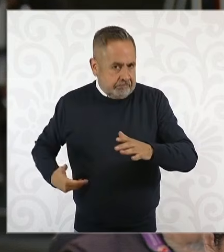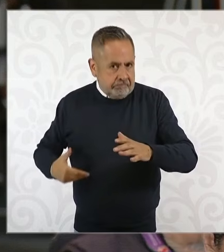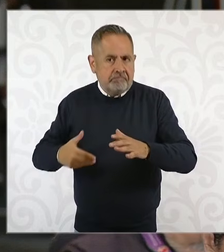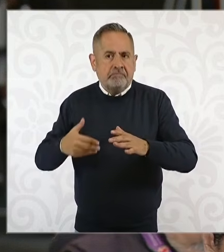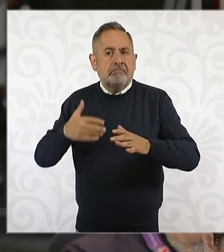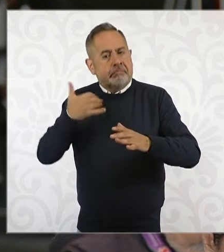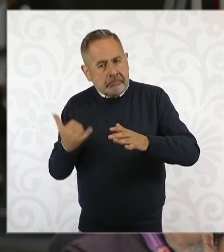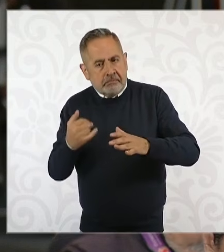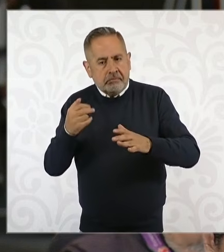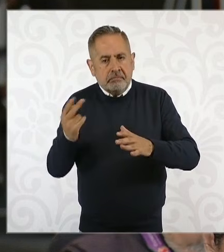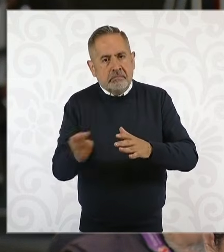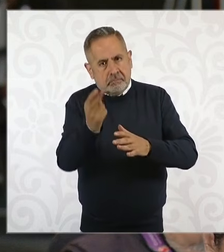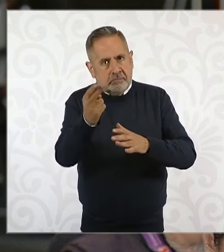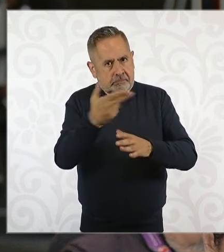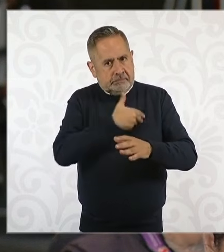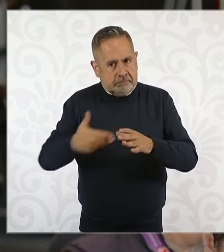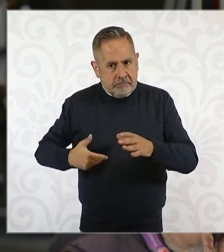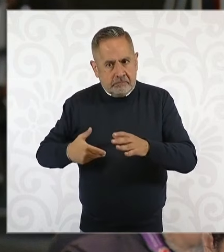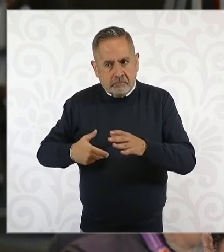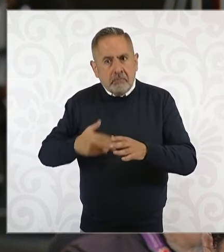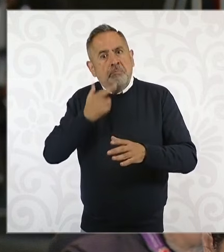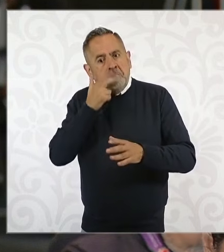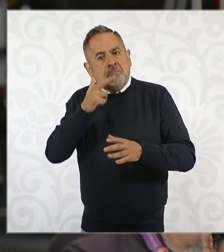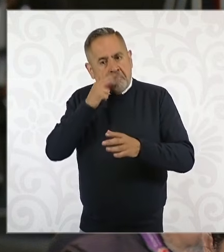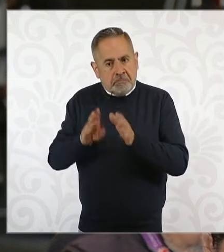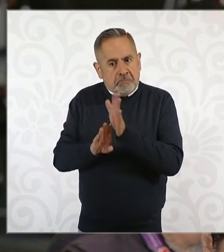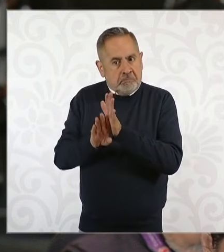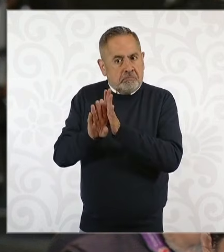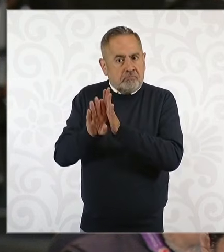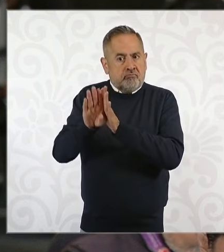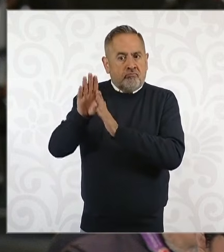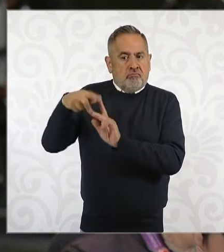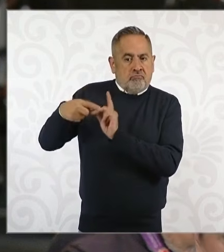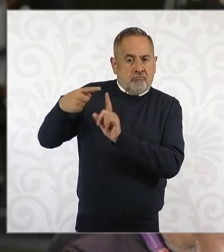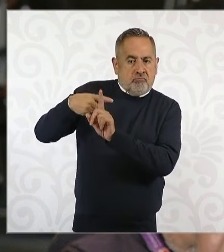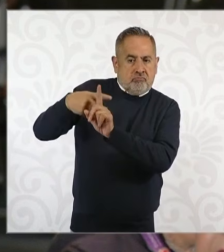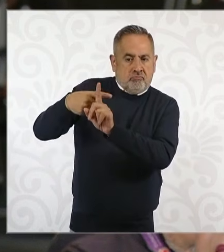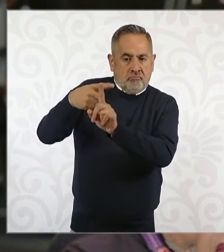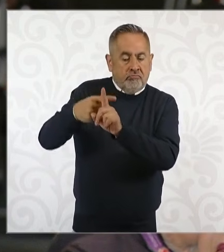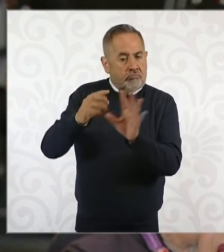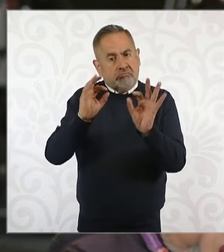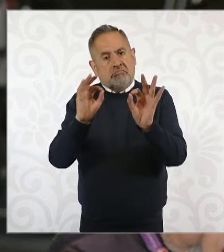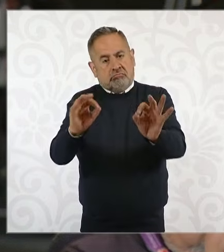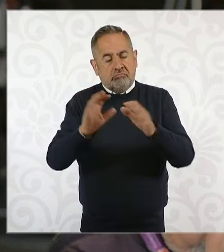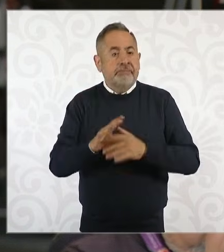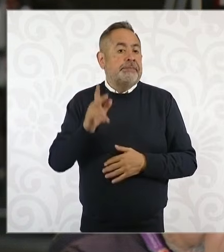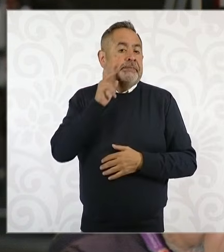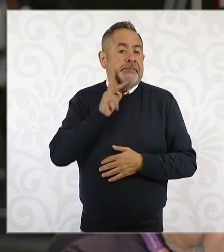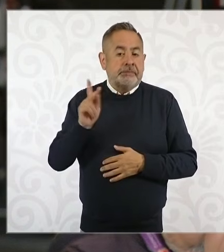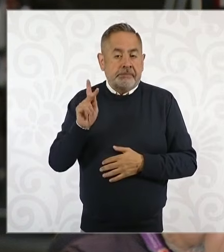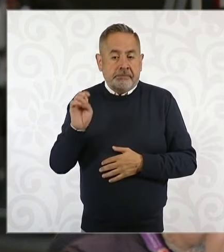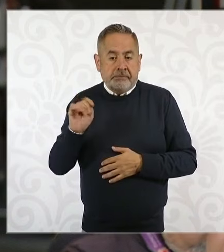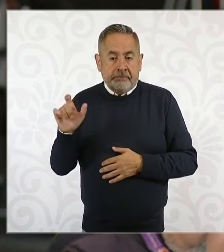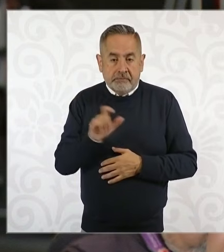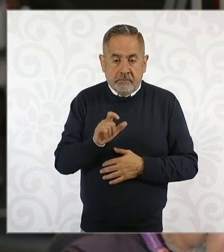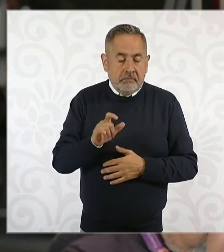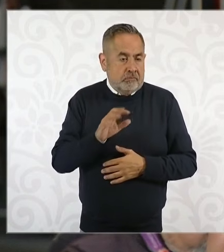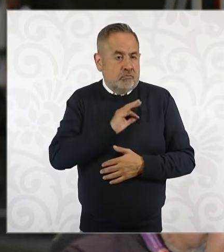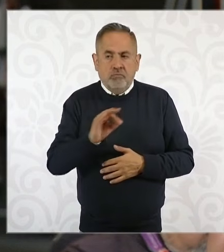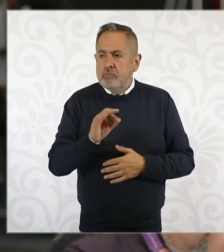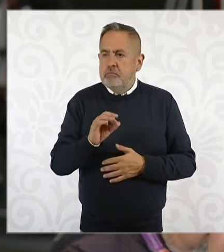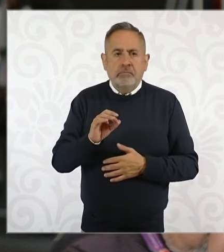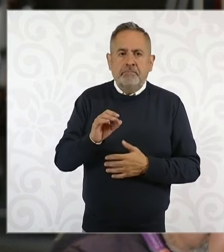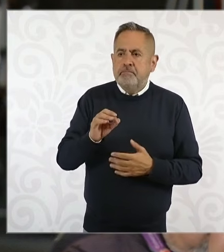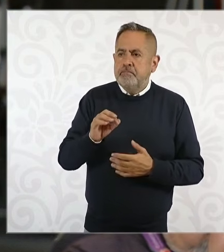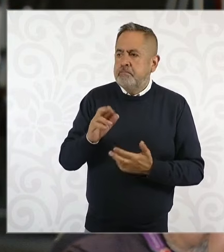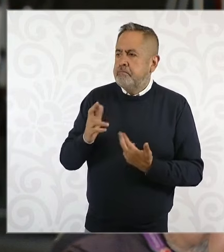pues ha repuntado a tal grado que pues se pueden dar el lujo Pemex de incluso, por ejemplo, regalar